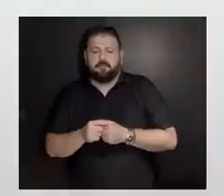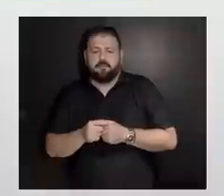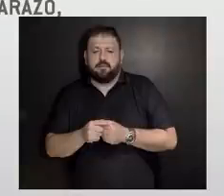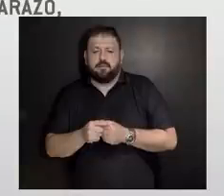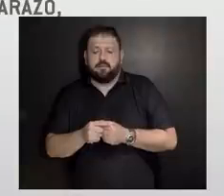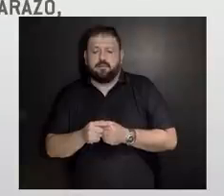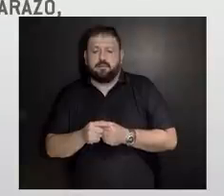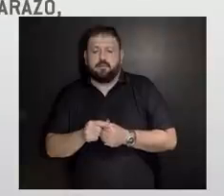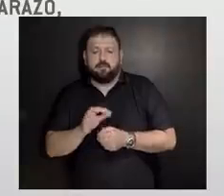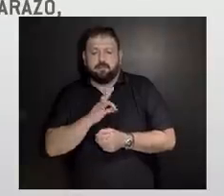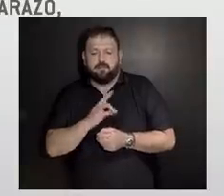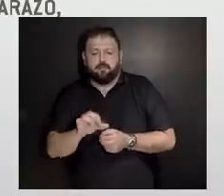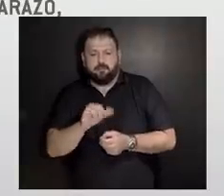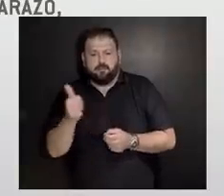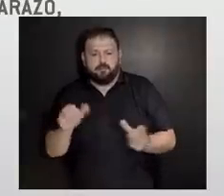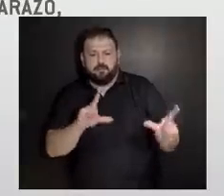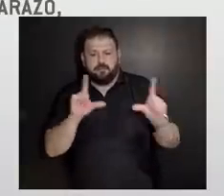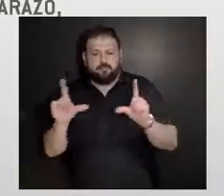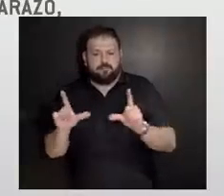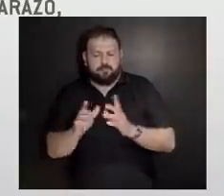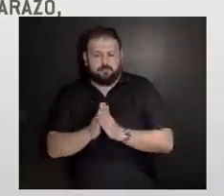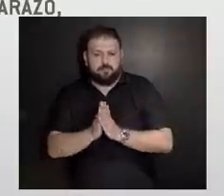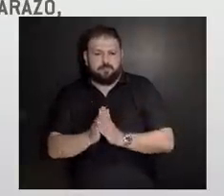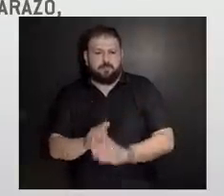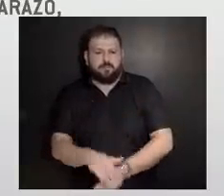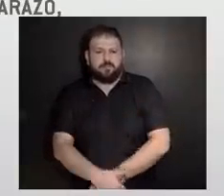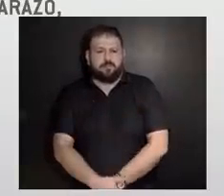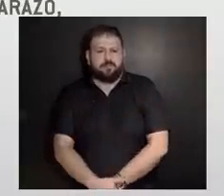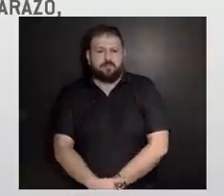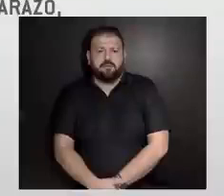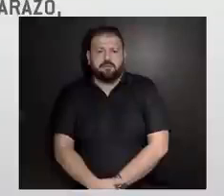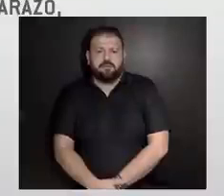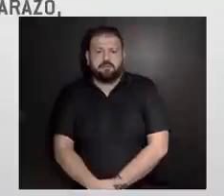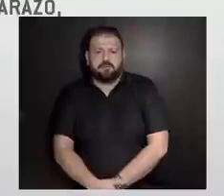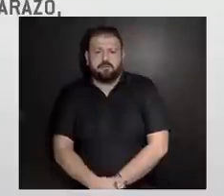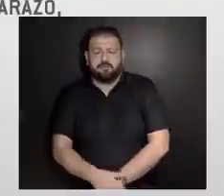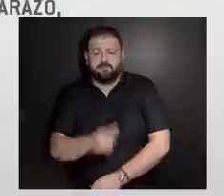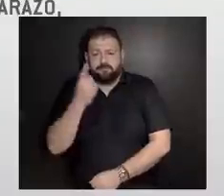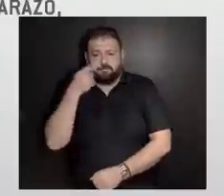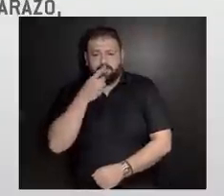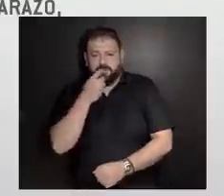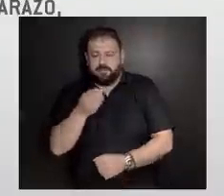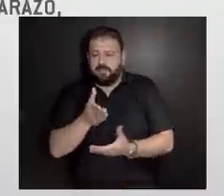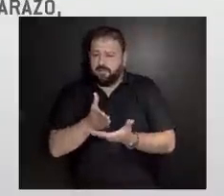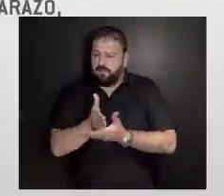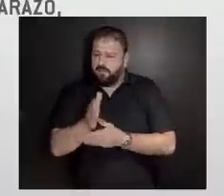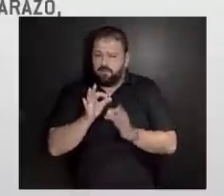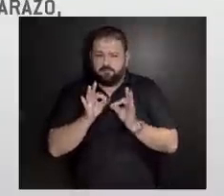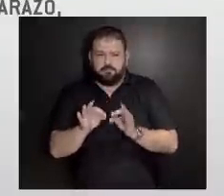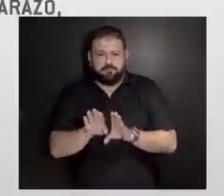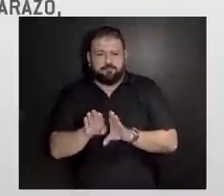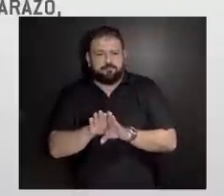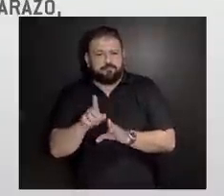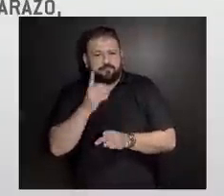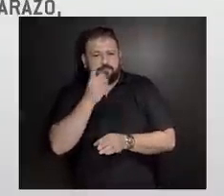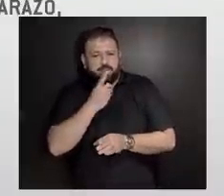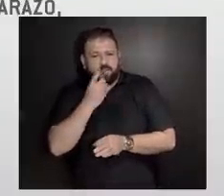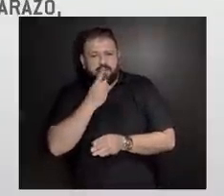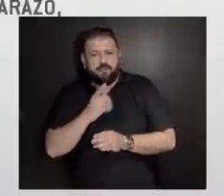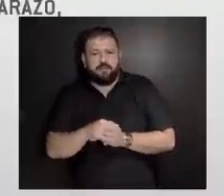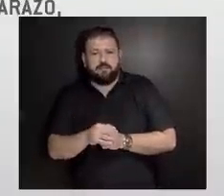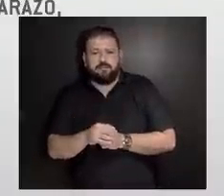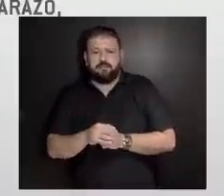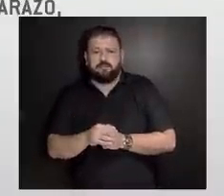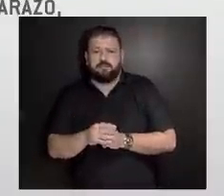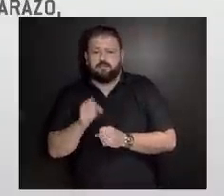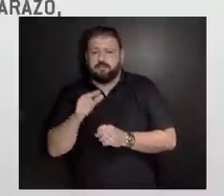No sé si podemos ver la siguiente diapositiva. Entrando ya como tal a la diabetes, la Asociación